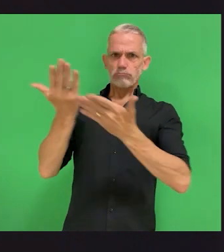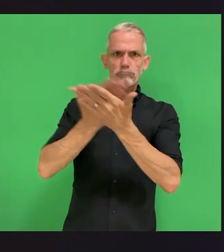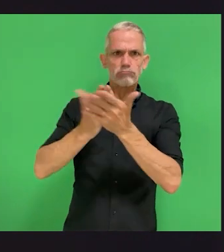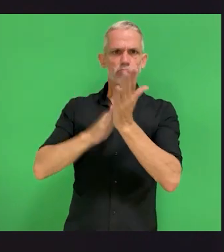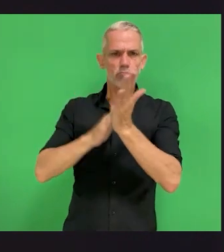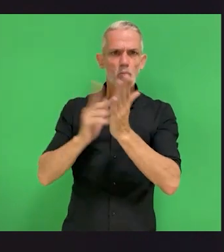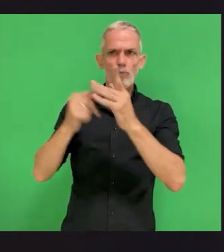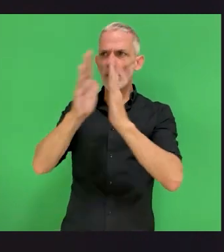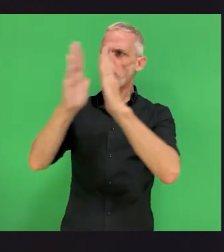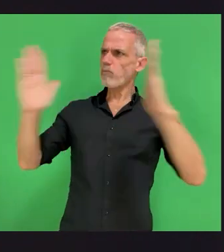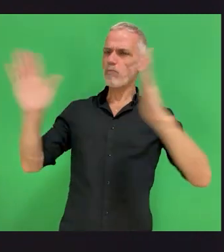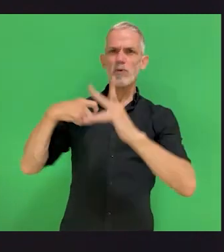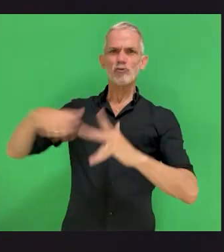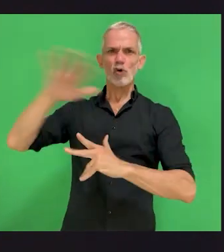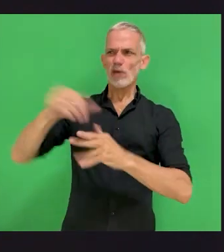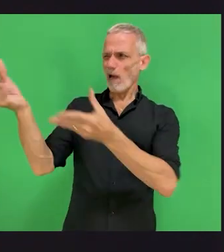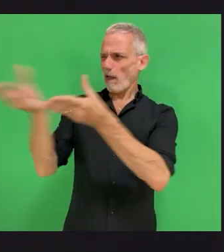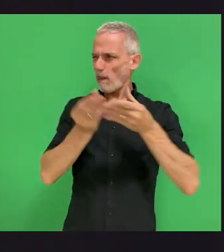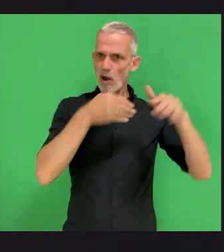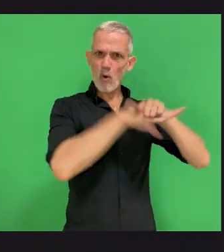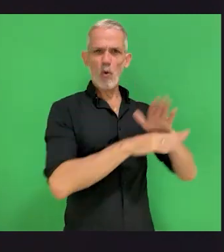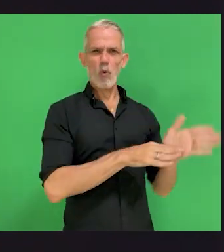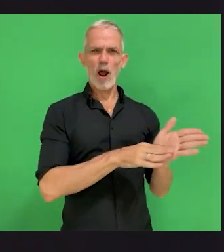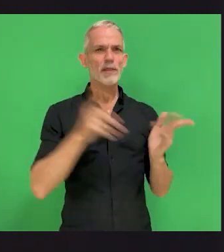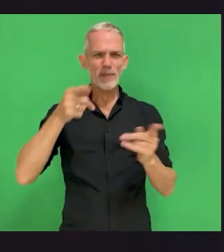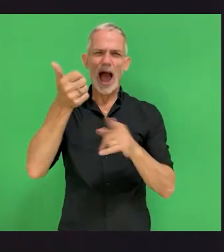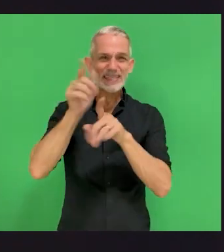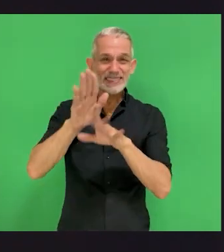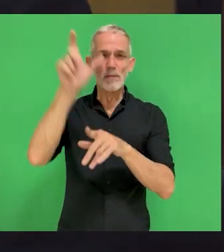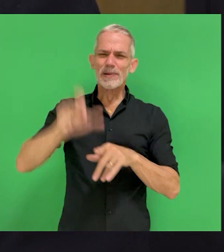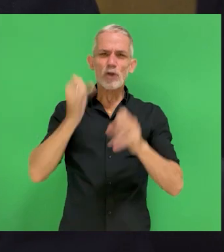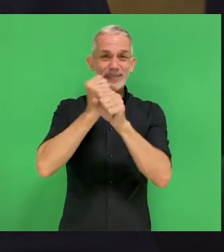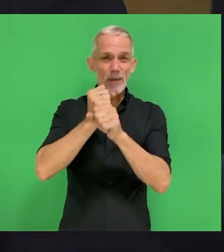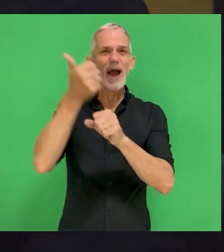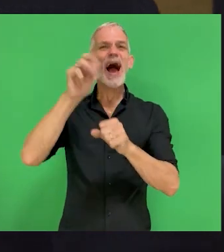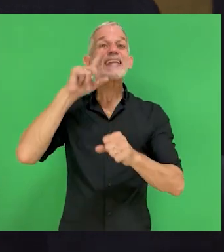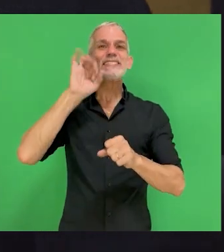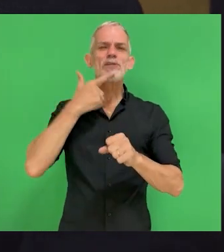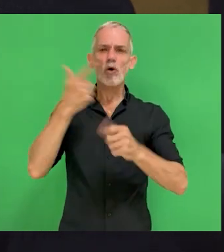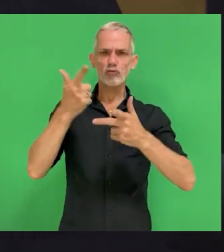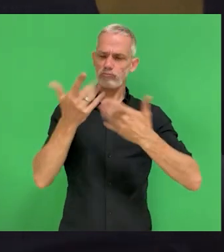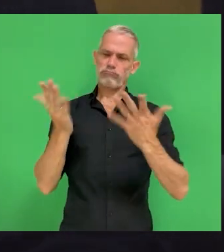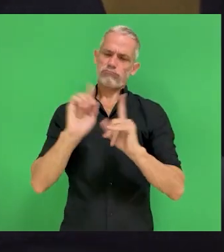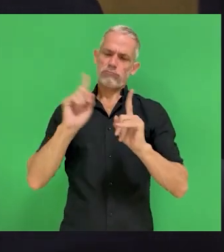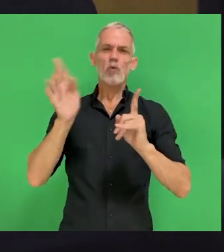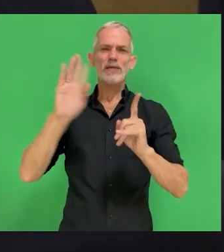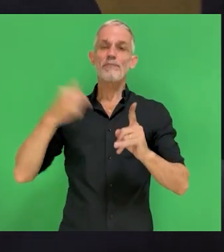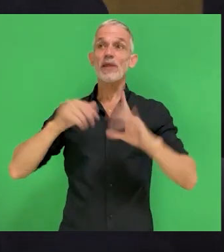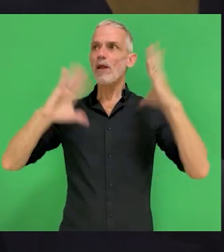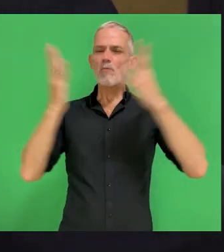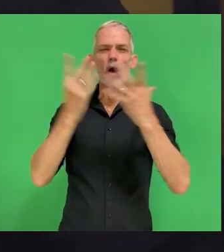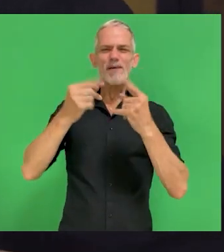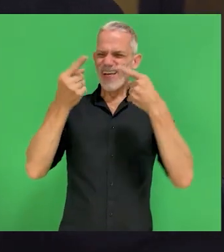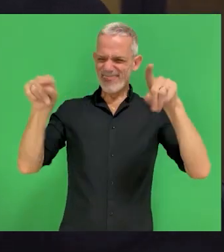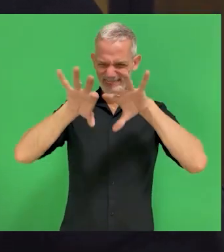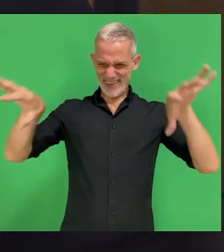documental y cultural de una sociedad, no es un archivista. En el mundo de los archivos hay una división entre lo que